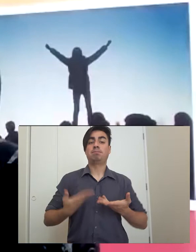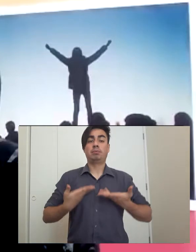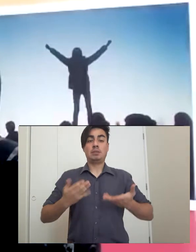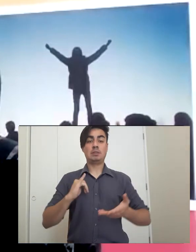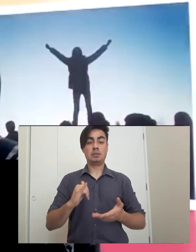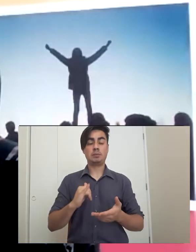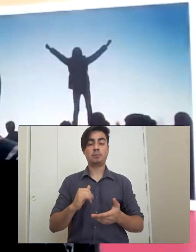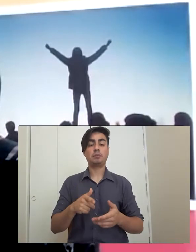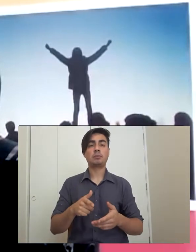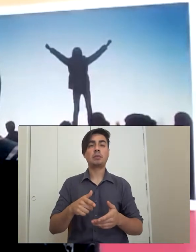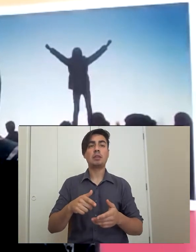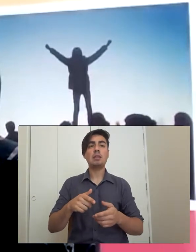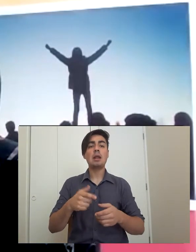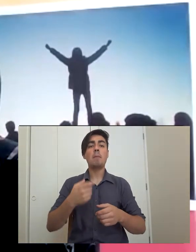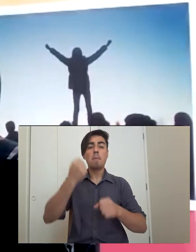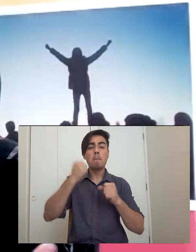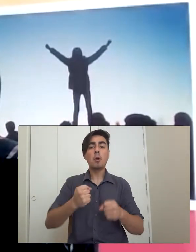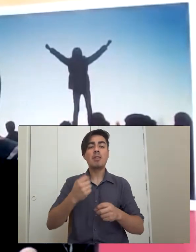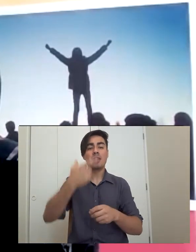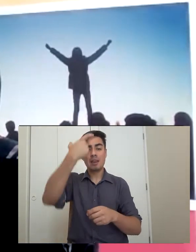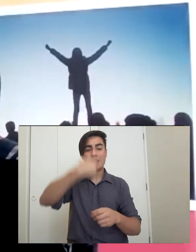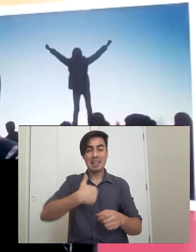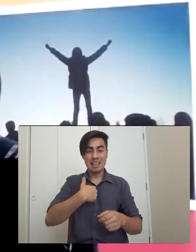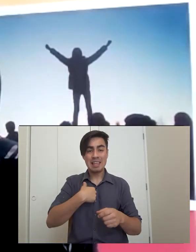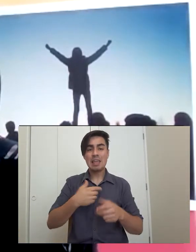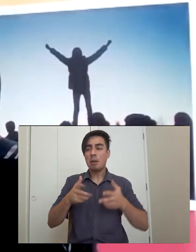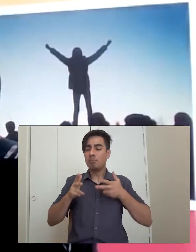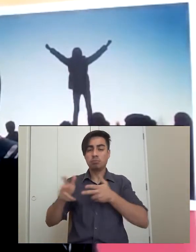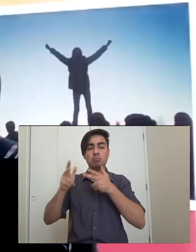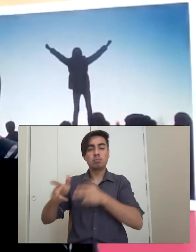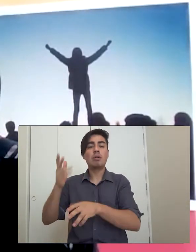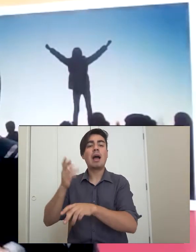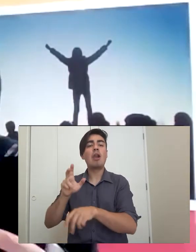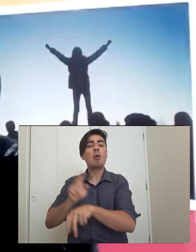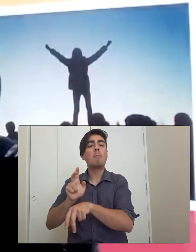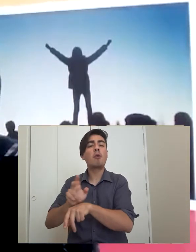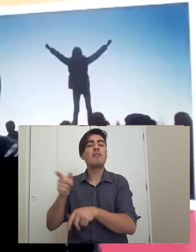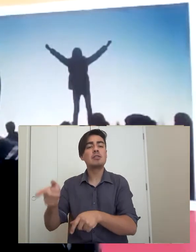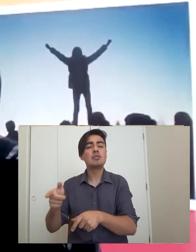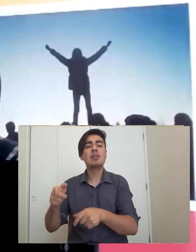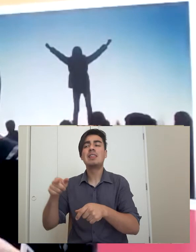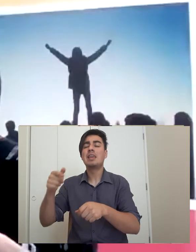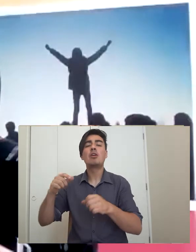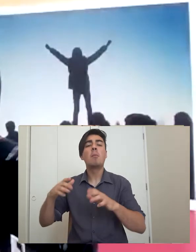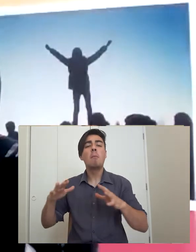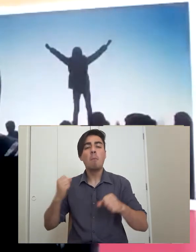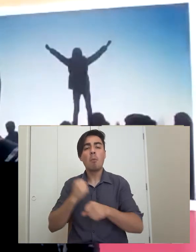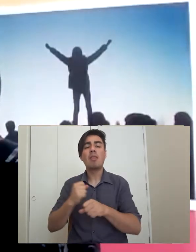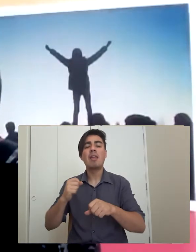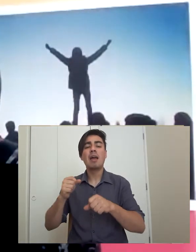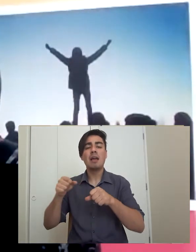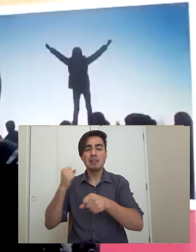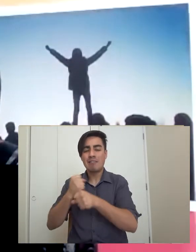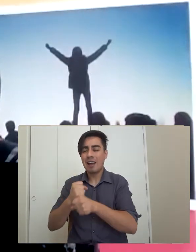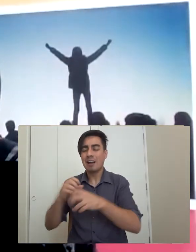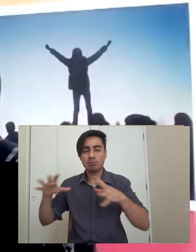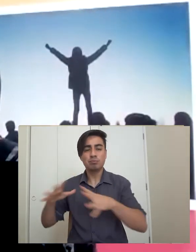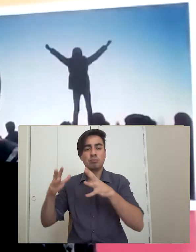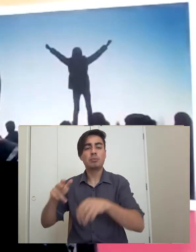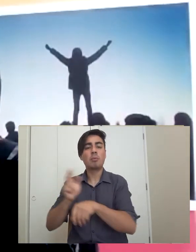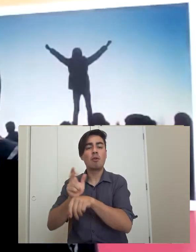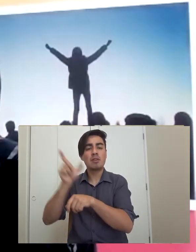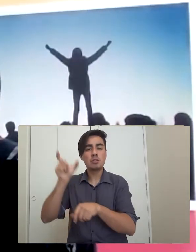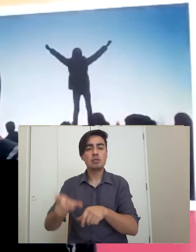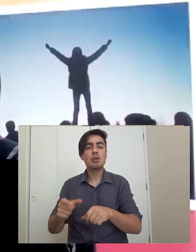tengan o alienten a los profesores para continuar con este trabajo. Eso es para